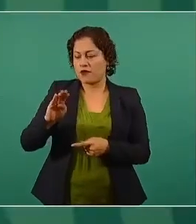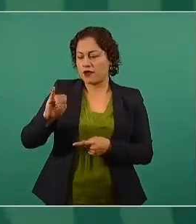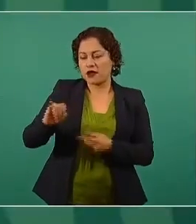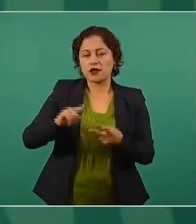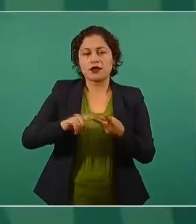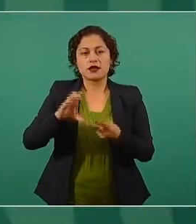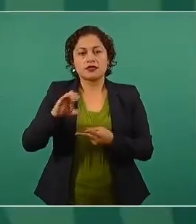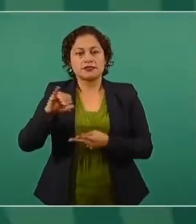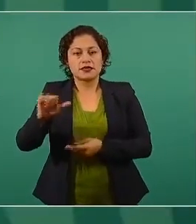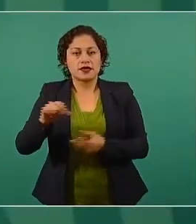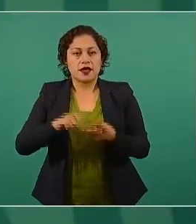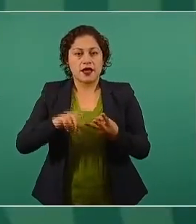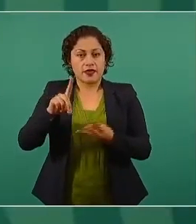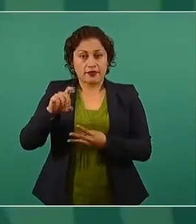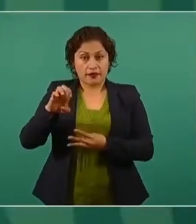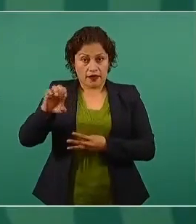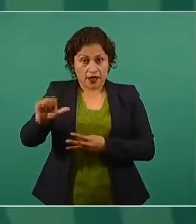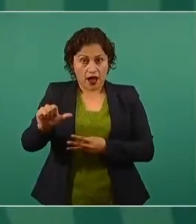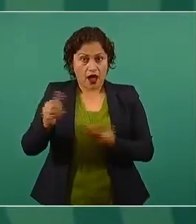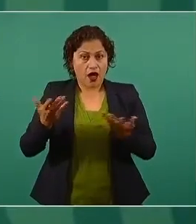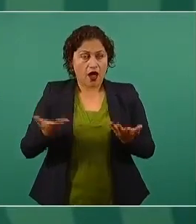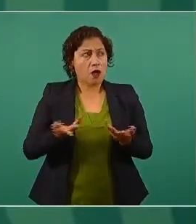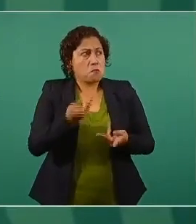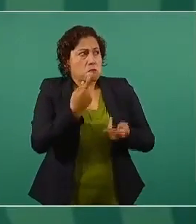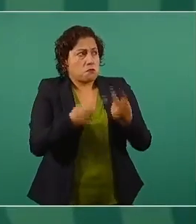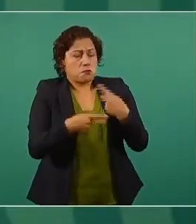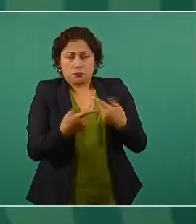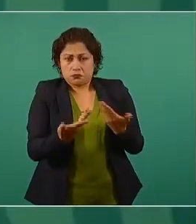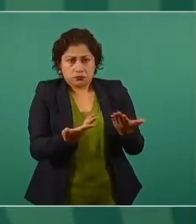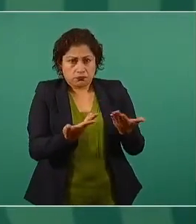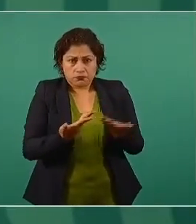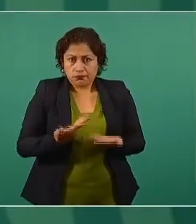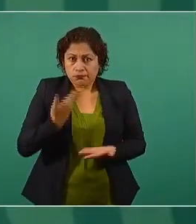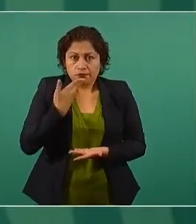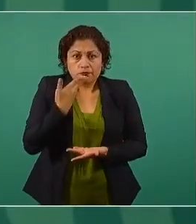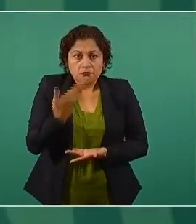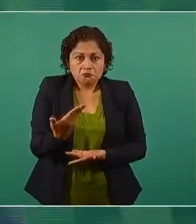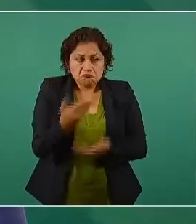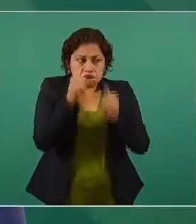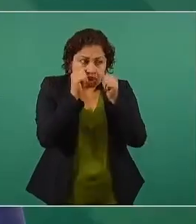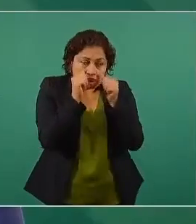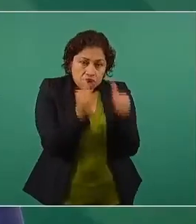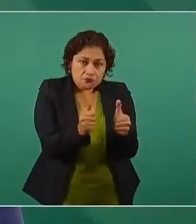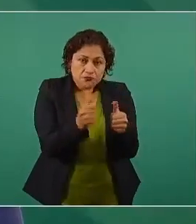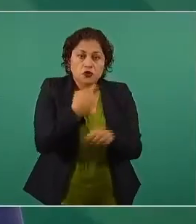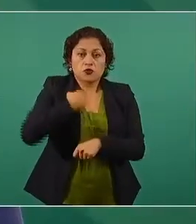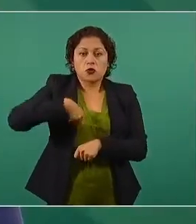a la DEA. No tenemos nada que esconder.